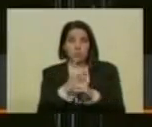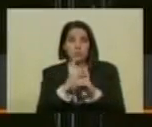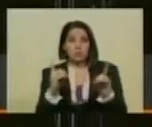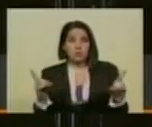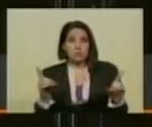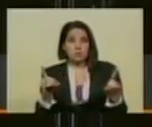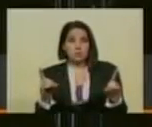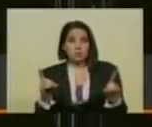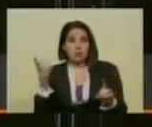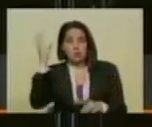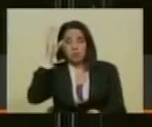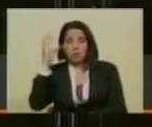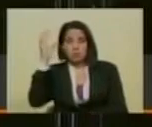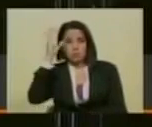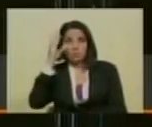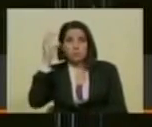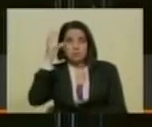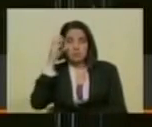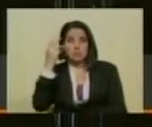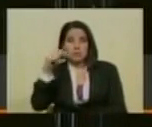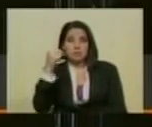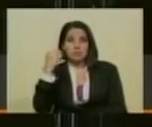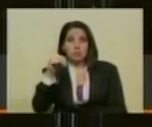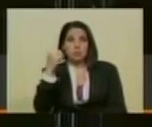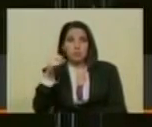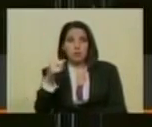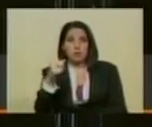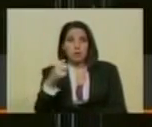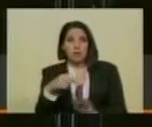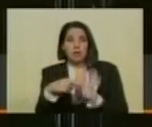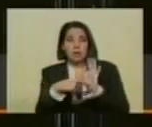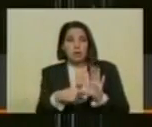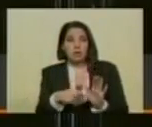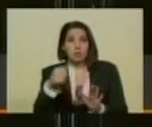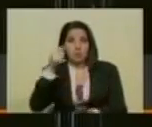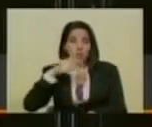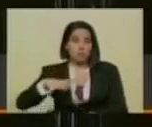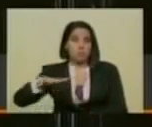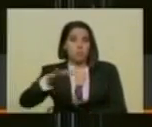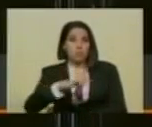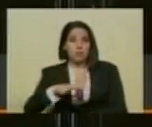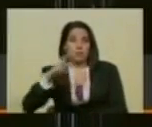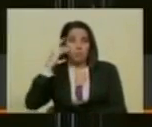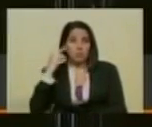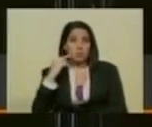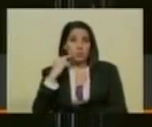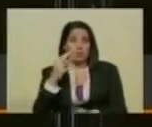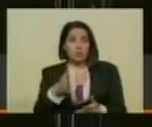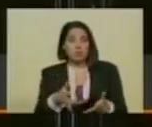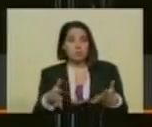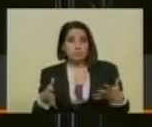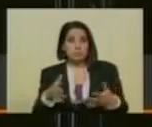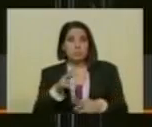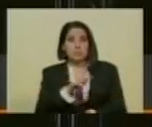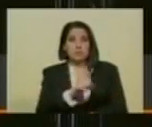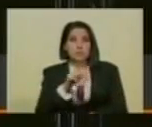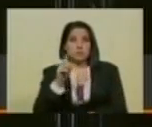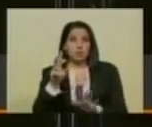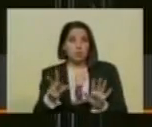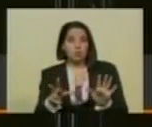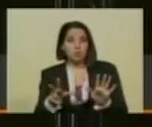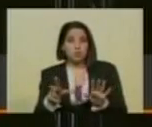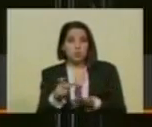de conciencia nacional que dio el pueblo bolivariano con el triunfo de 18 gobernadores